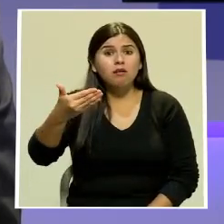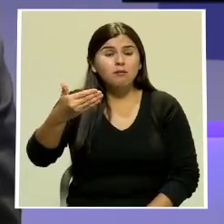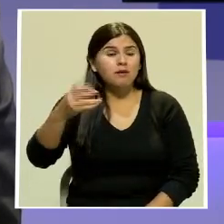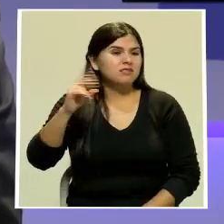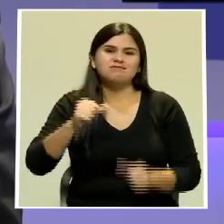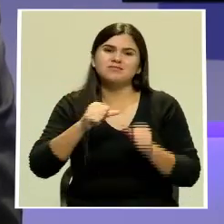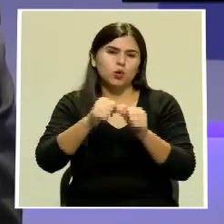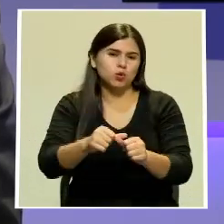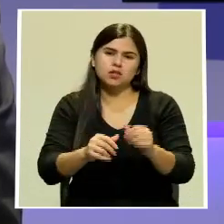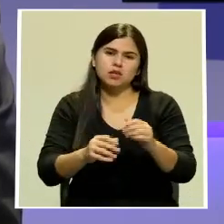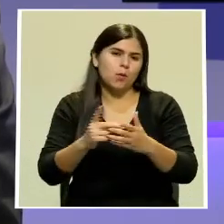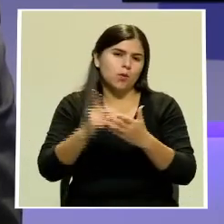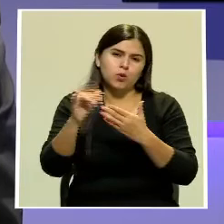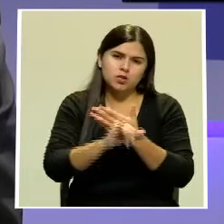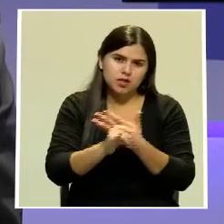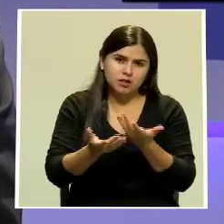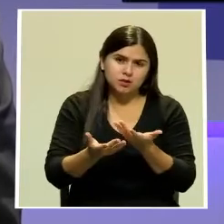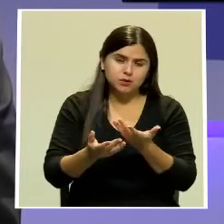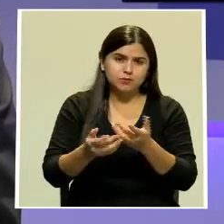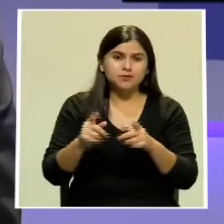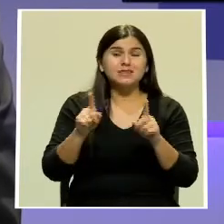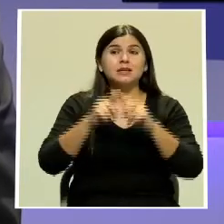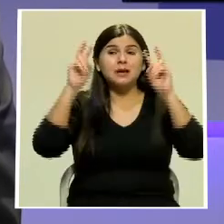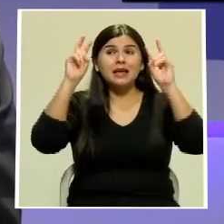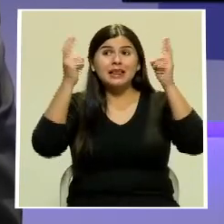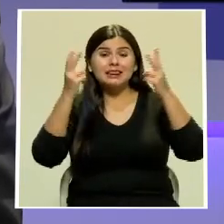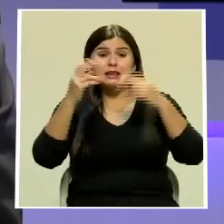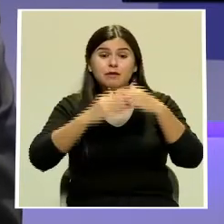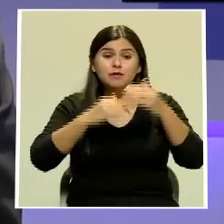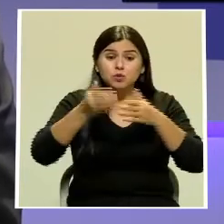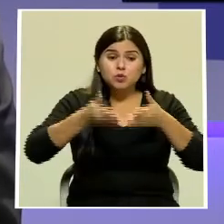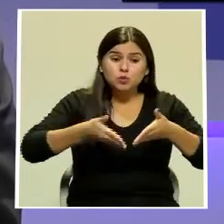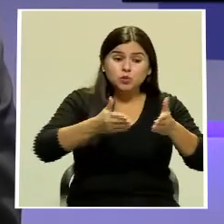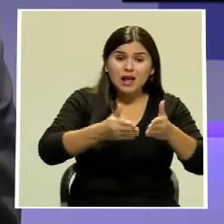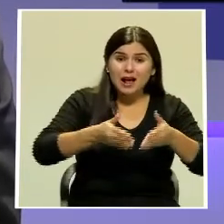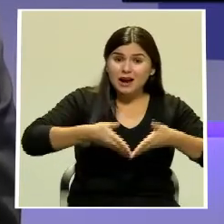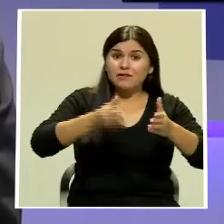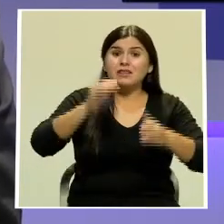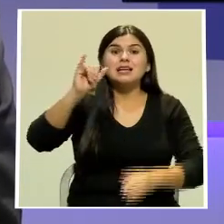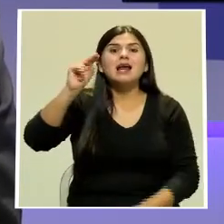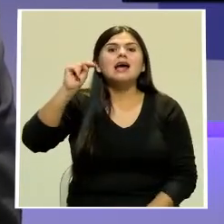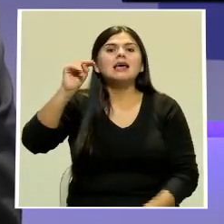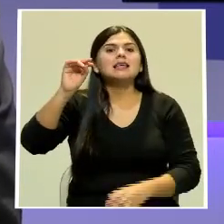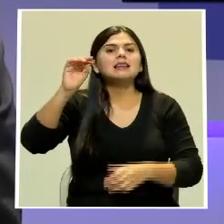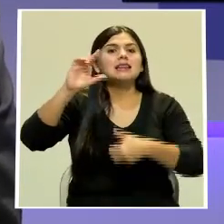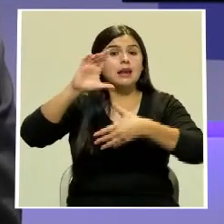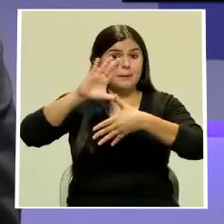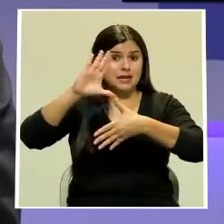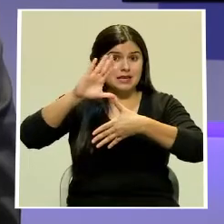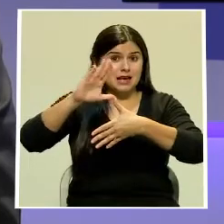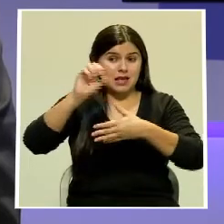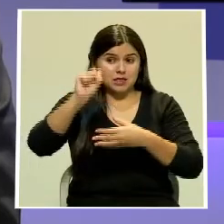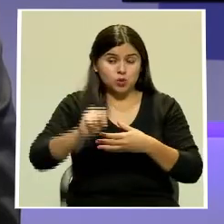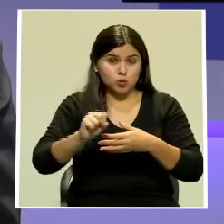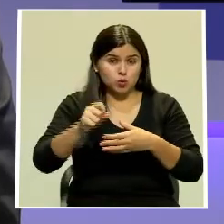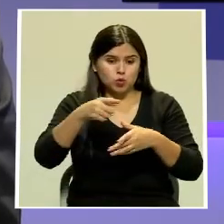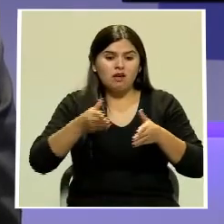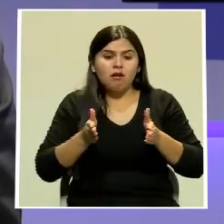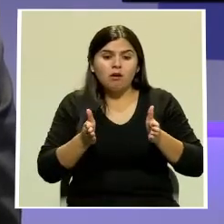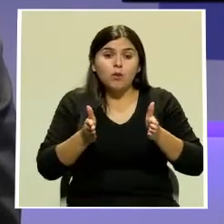trámite. Me parece que también el tema de infraestructura, la carretera interamericana sur, que de alguna manera sigue siendo un cuello de